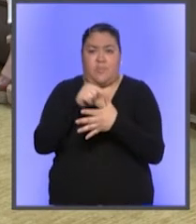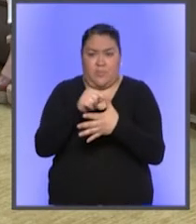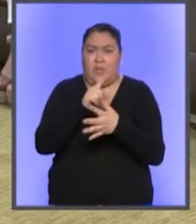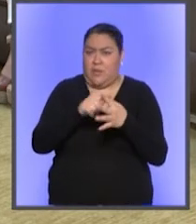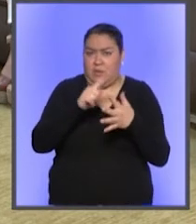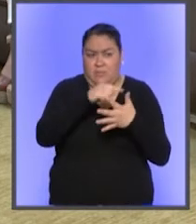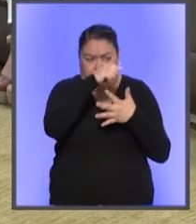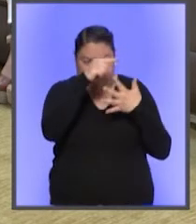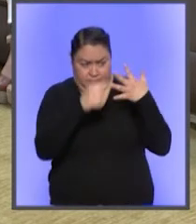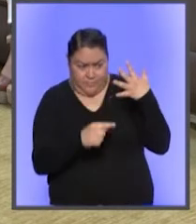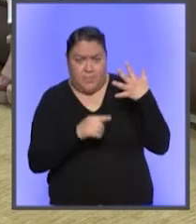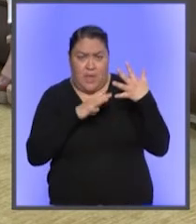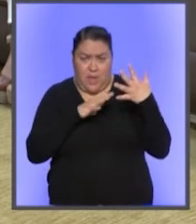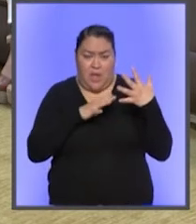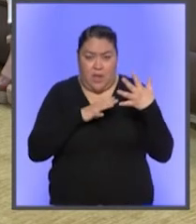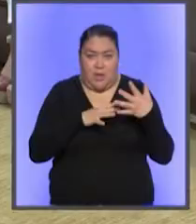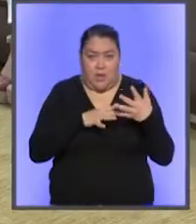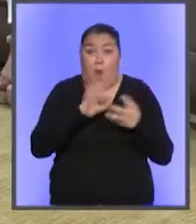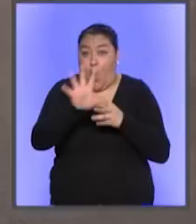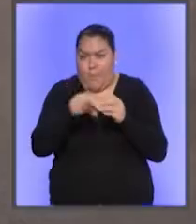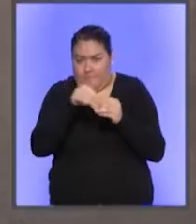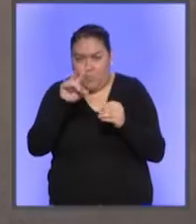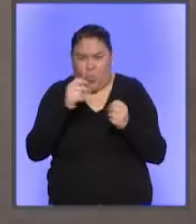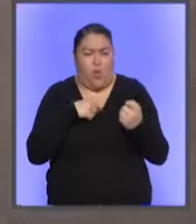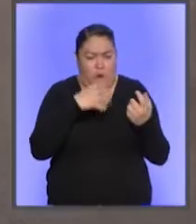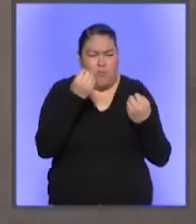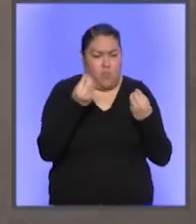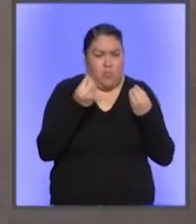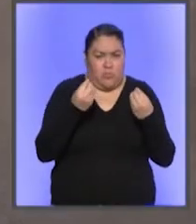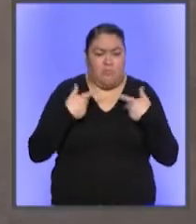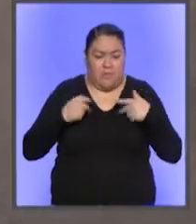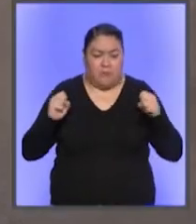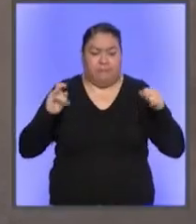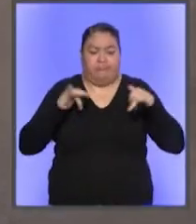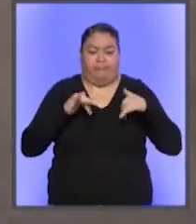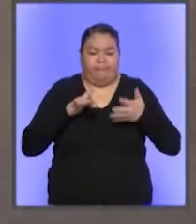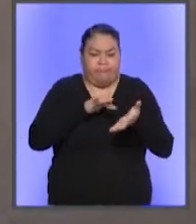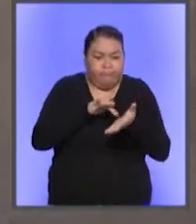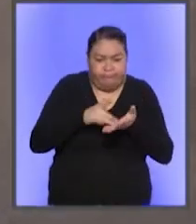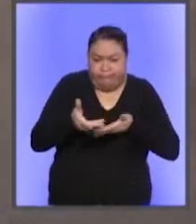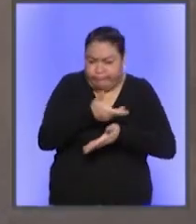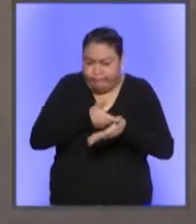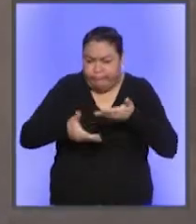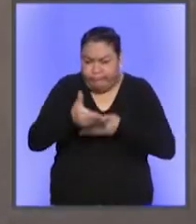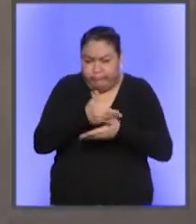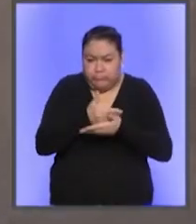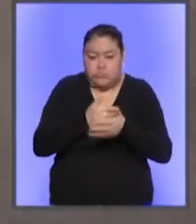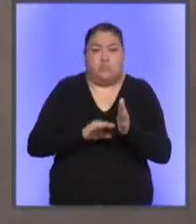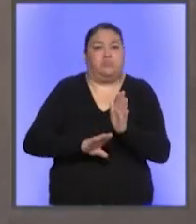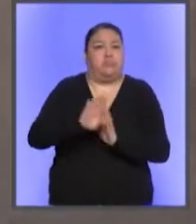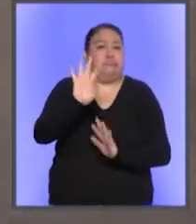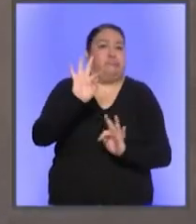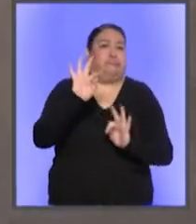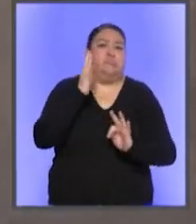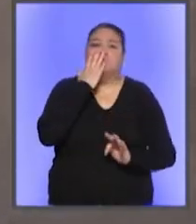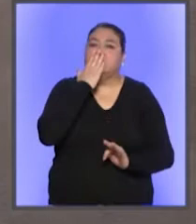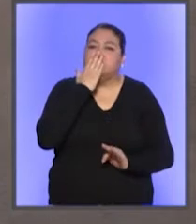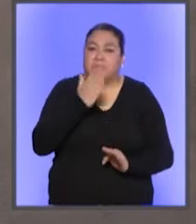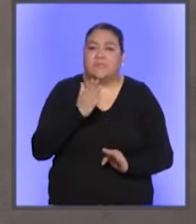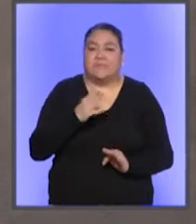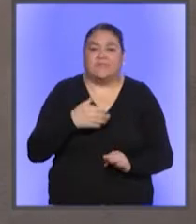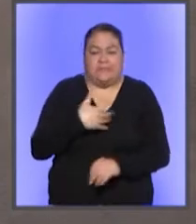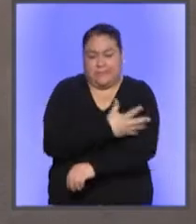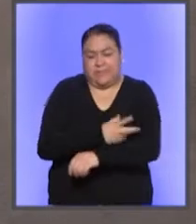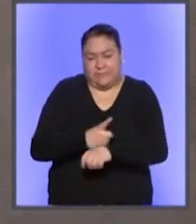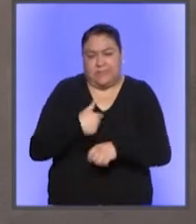algunas no quiero que se me vaya alguna otra pero esta Unión de voluntades generó grandes resultados creo que